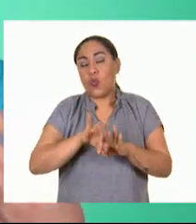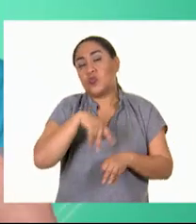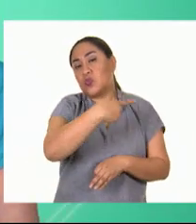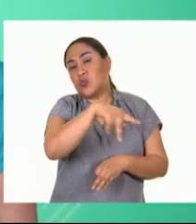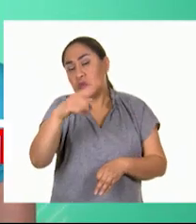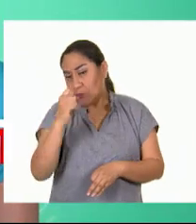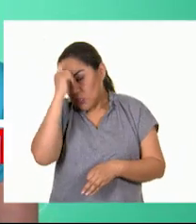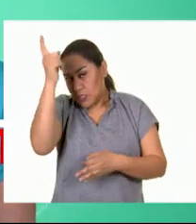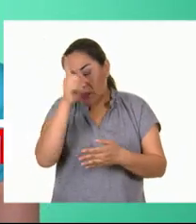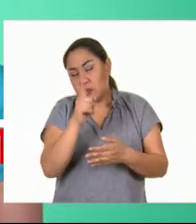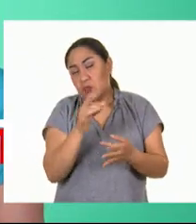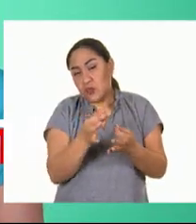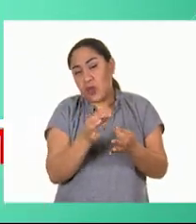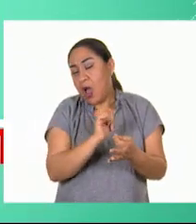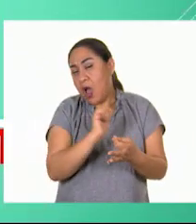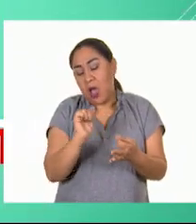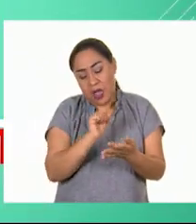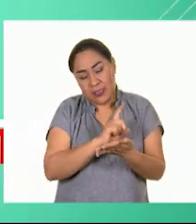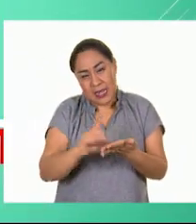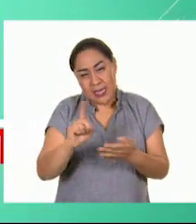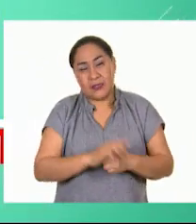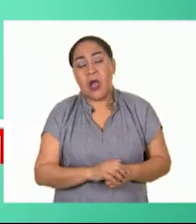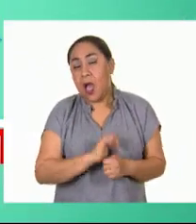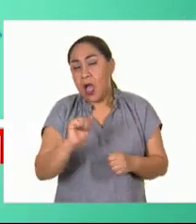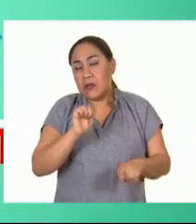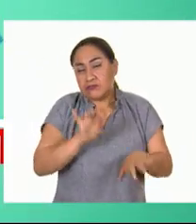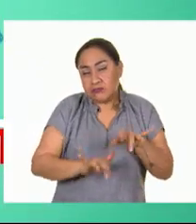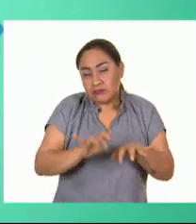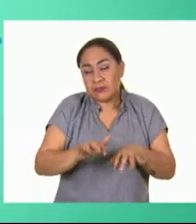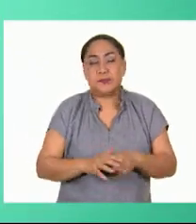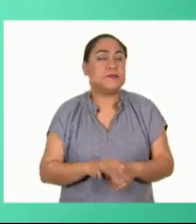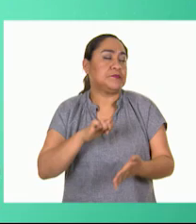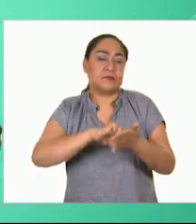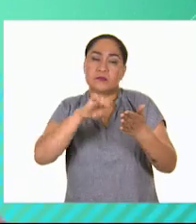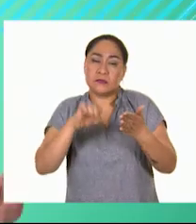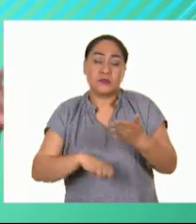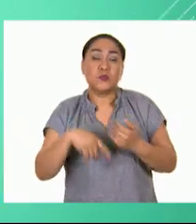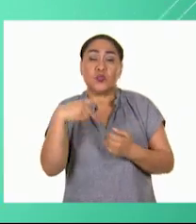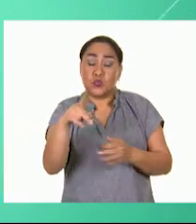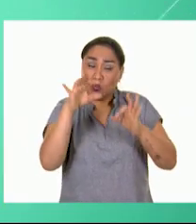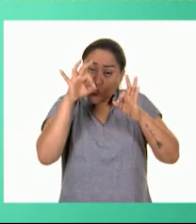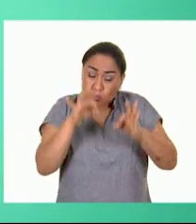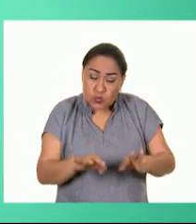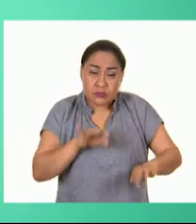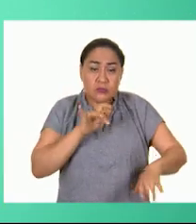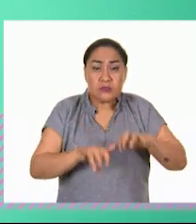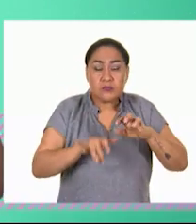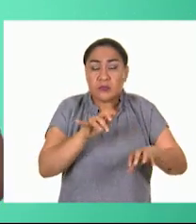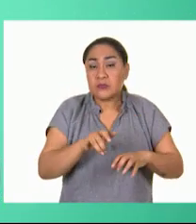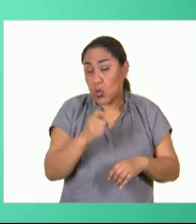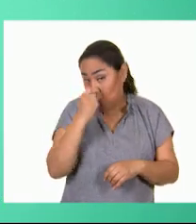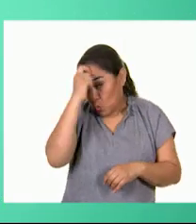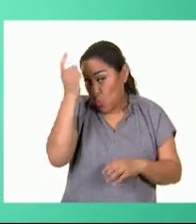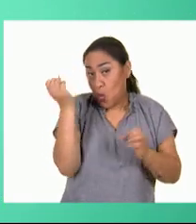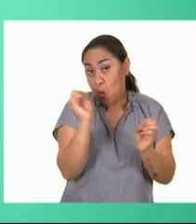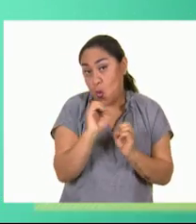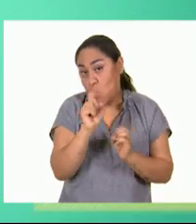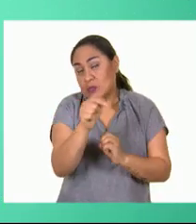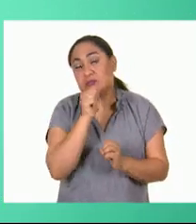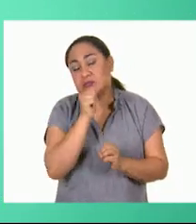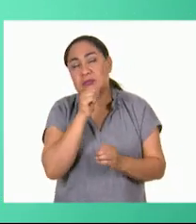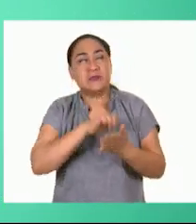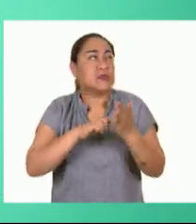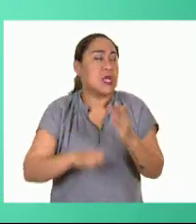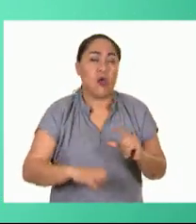autor en entornos digitales. Por ejemplo, utilizar de forma correcta contenidos que no han sido creados por ustedes,